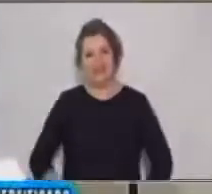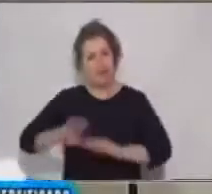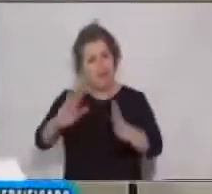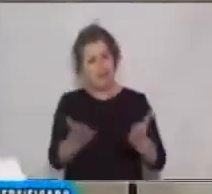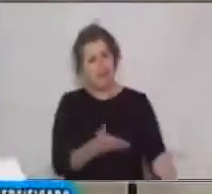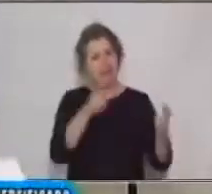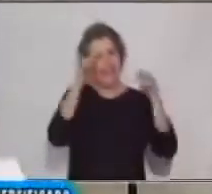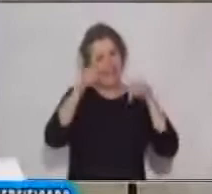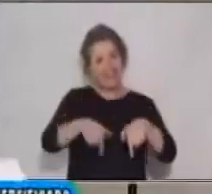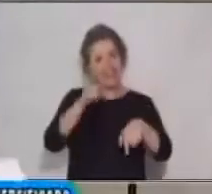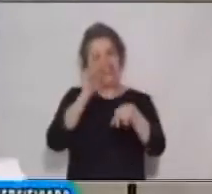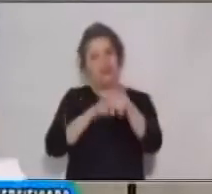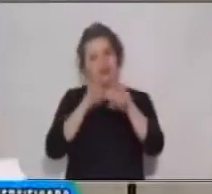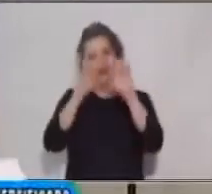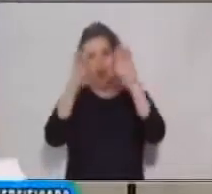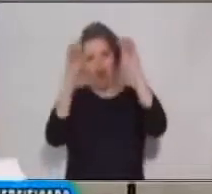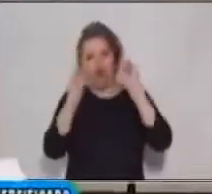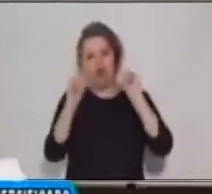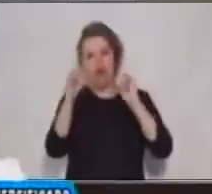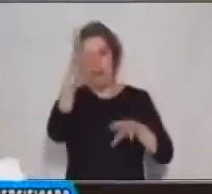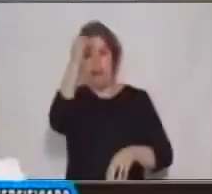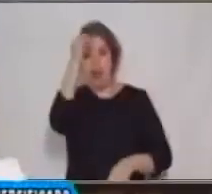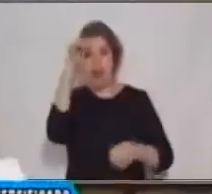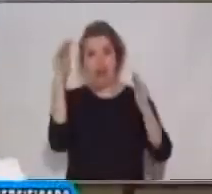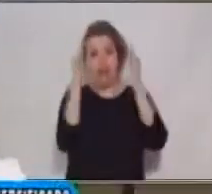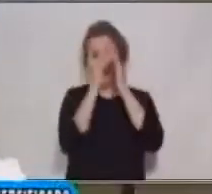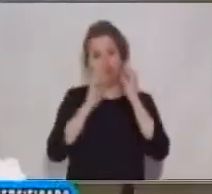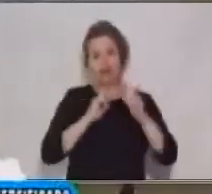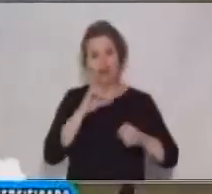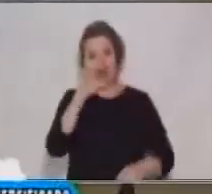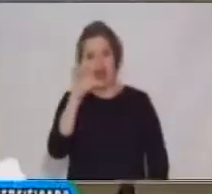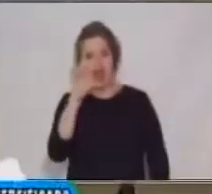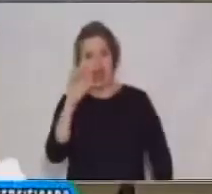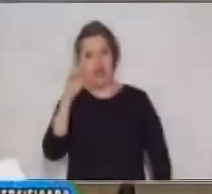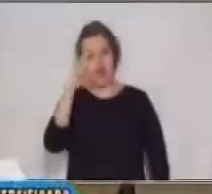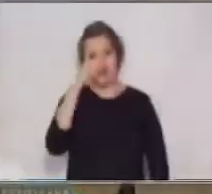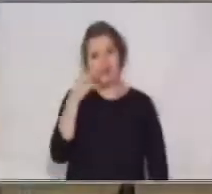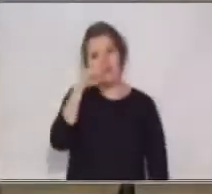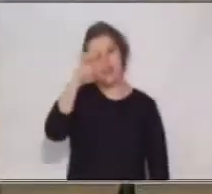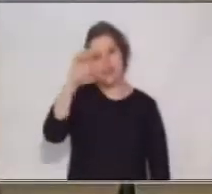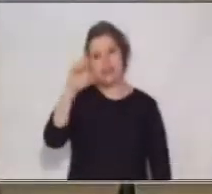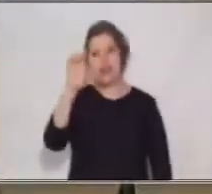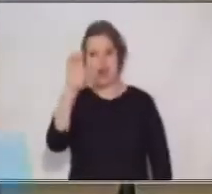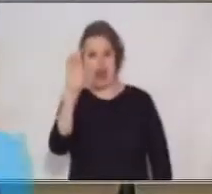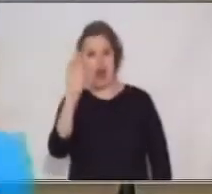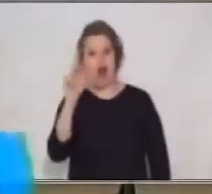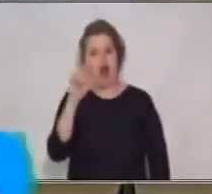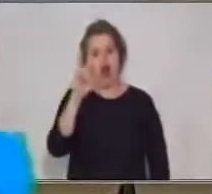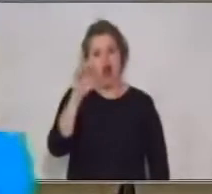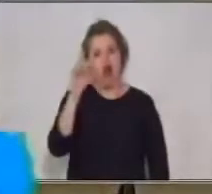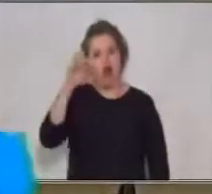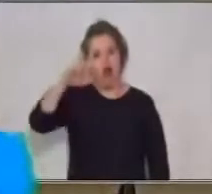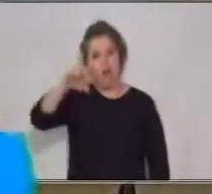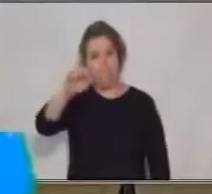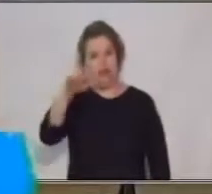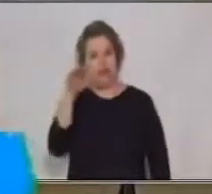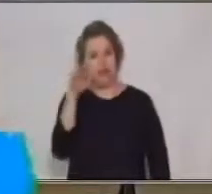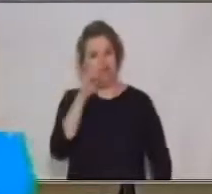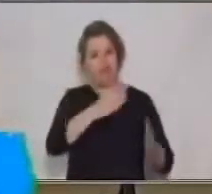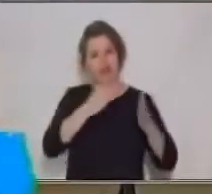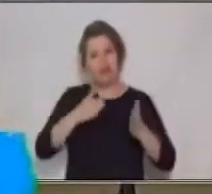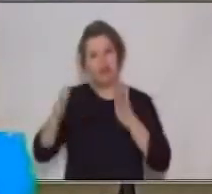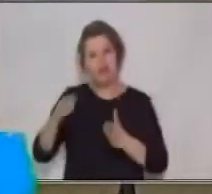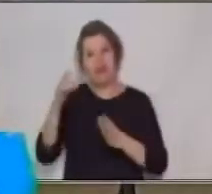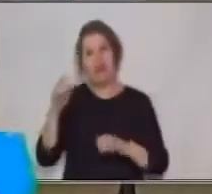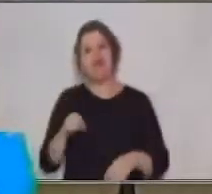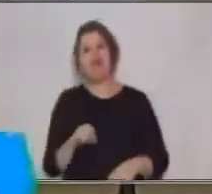Bienvenido a este espacio educativo Aprendo en Casa. Soy Lester López y en esta oportunidad desarrollaré el tema de clasificación